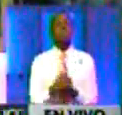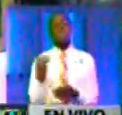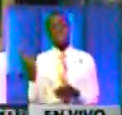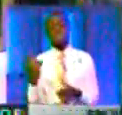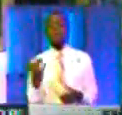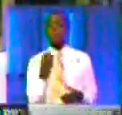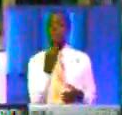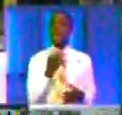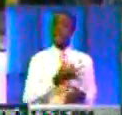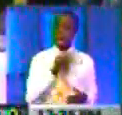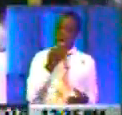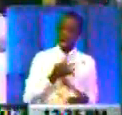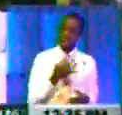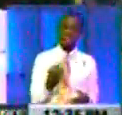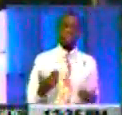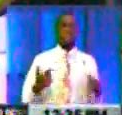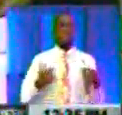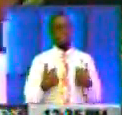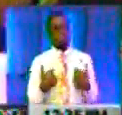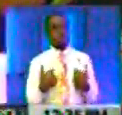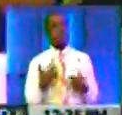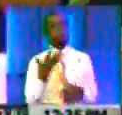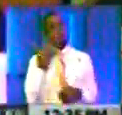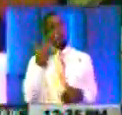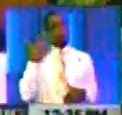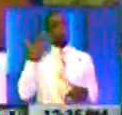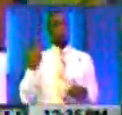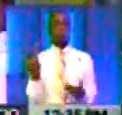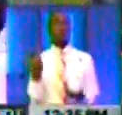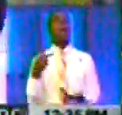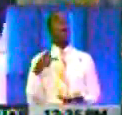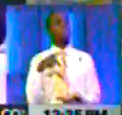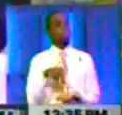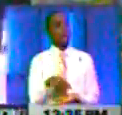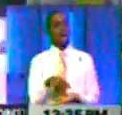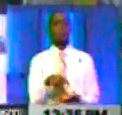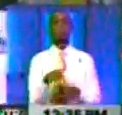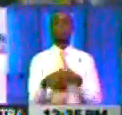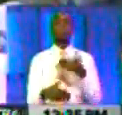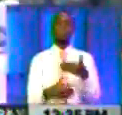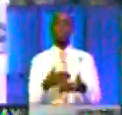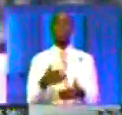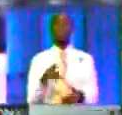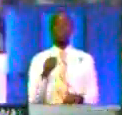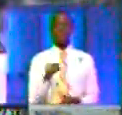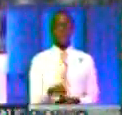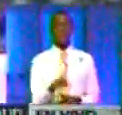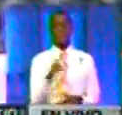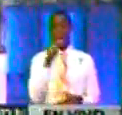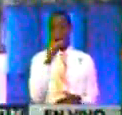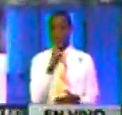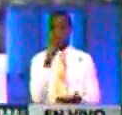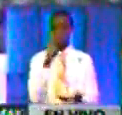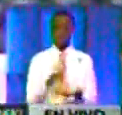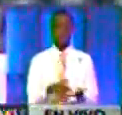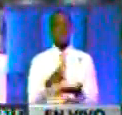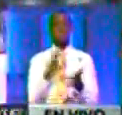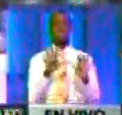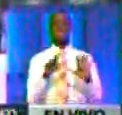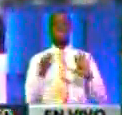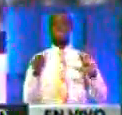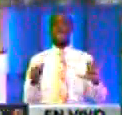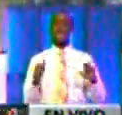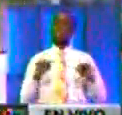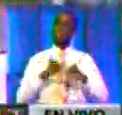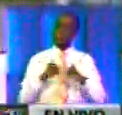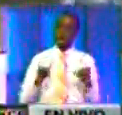un inmenso orgullo el estar aquí en este momento presente, porque se ve que el año 2000 hemos consolidado poco a